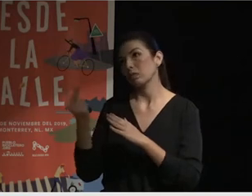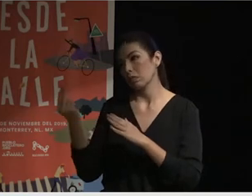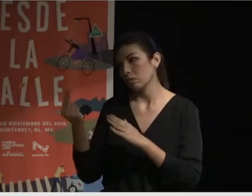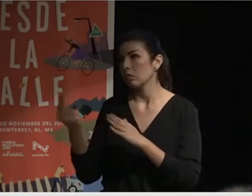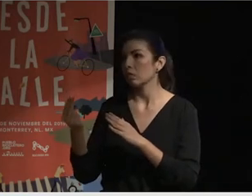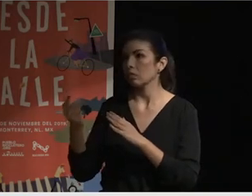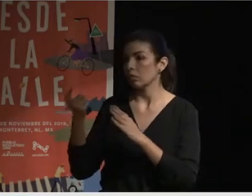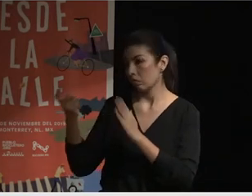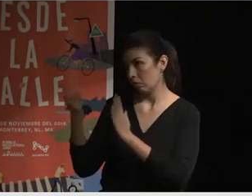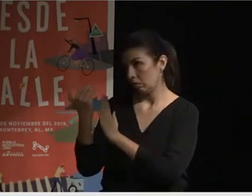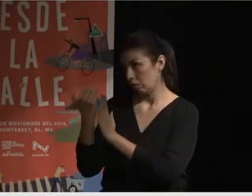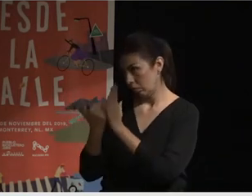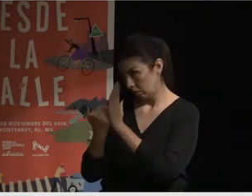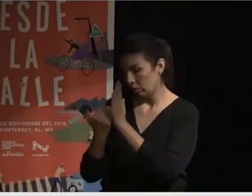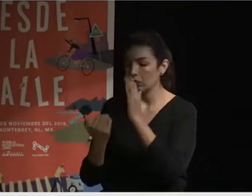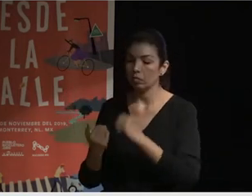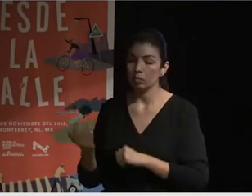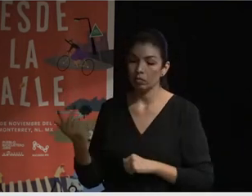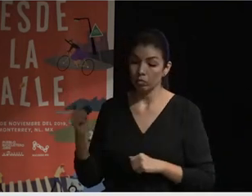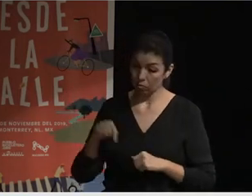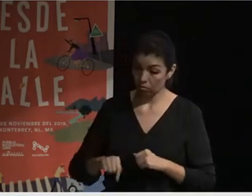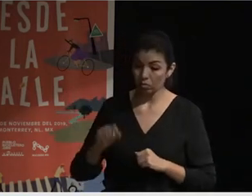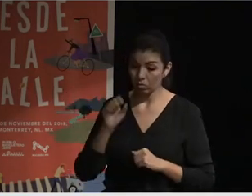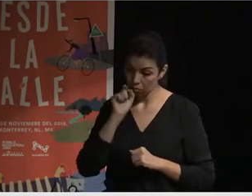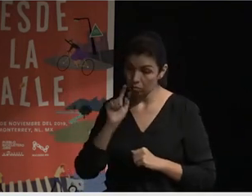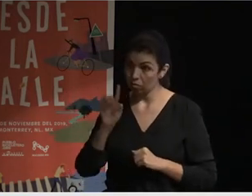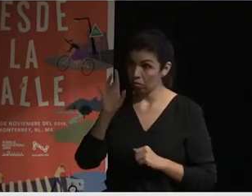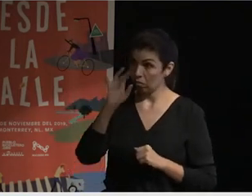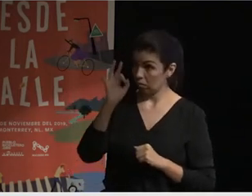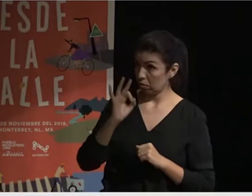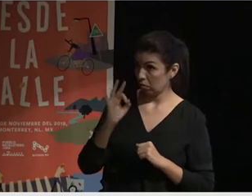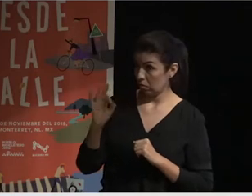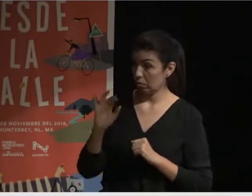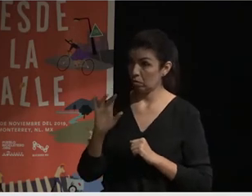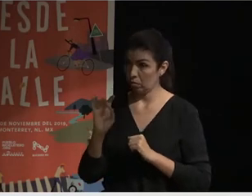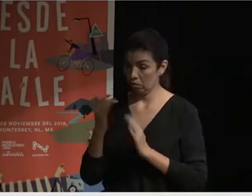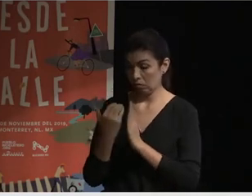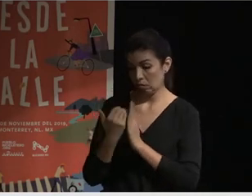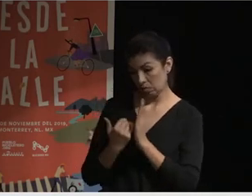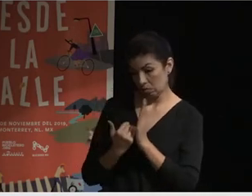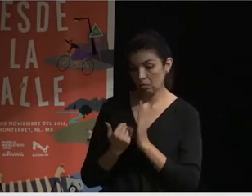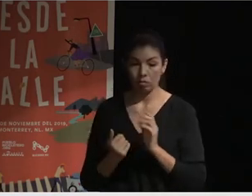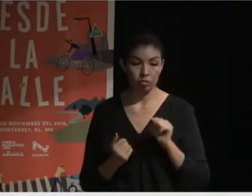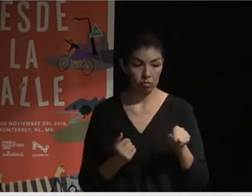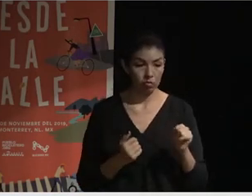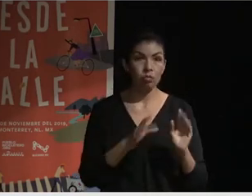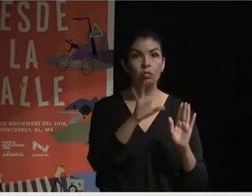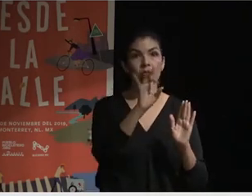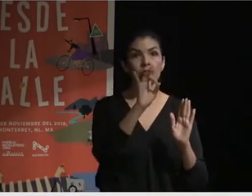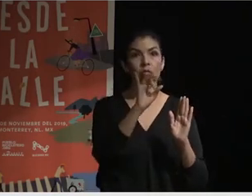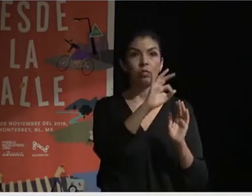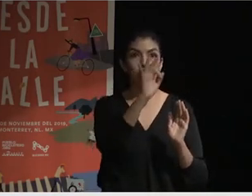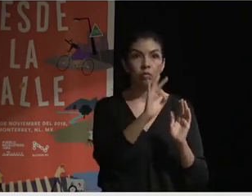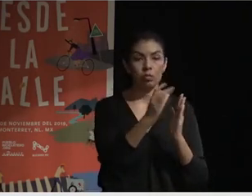precios bajos. Para mí una vivienda social debería de ser en propiedad que no le pertenezca, puede ser, hay muchas